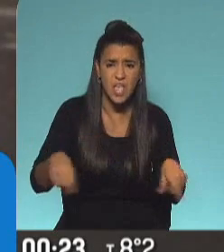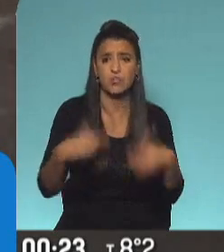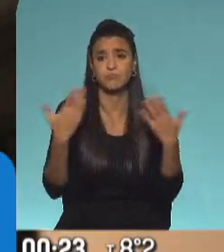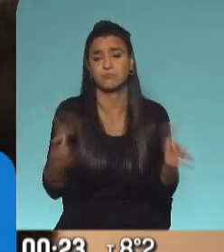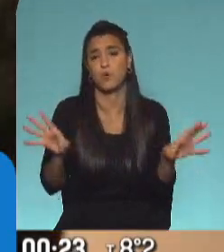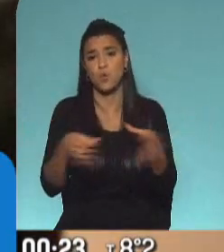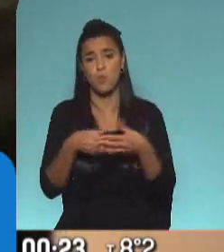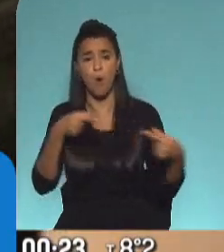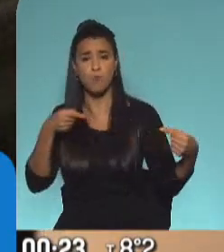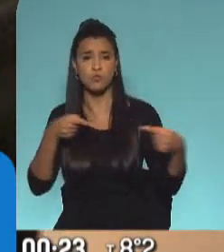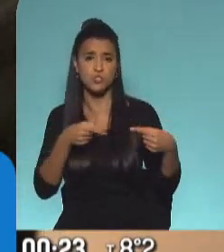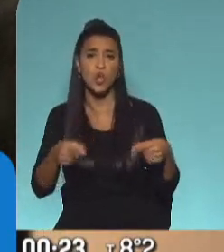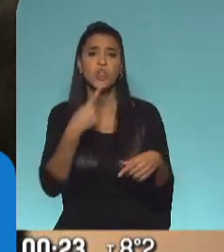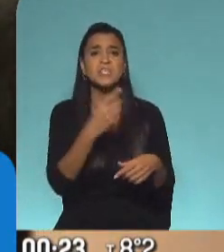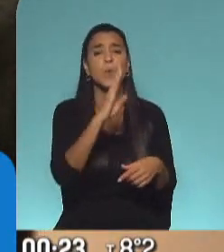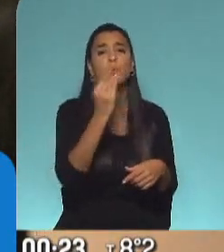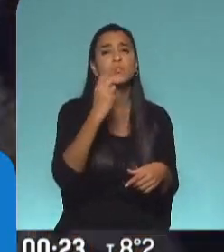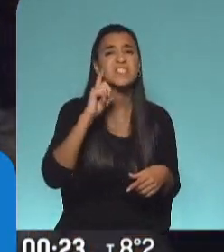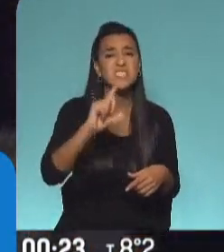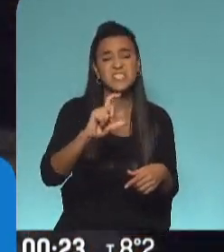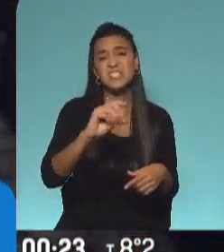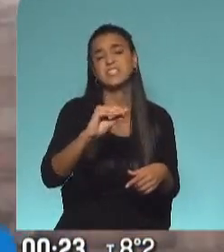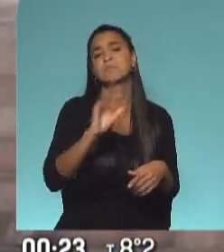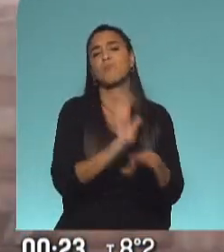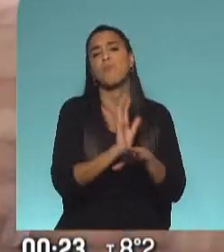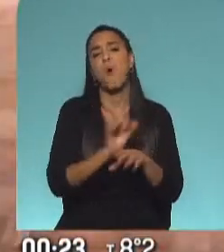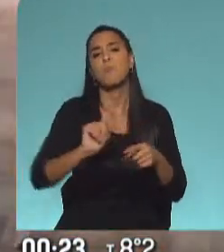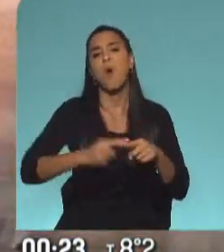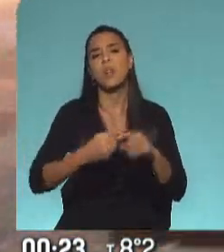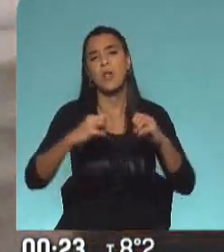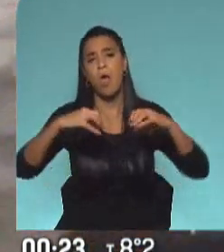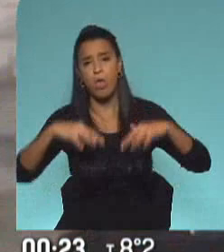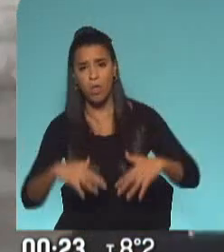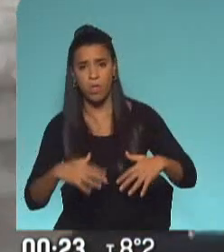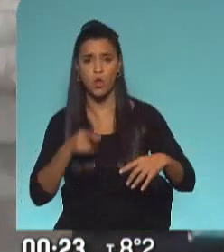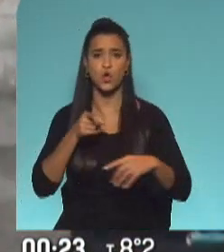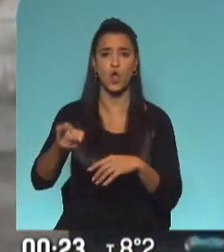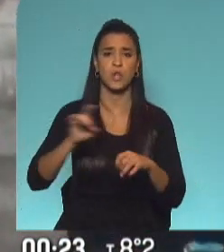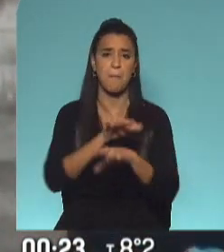oposición acusa a Vučić de una política blanda para enfrentar la pandemia.